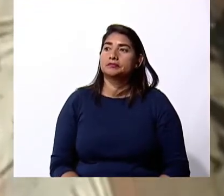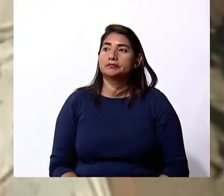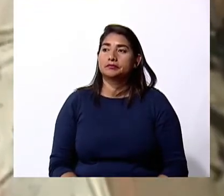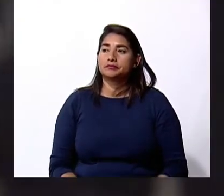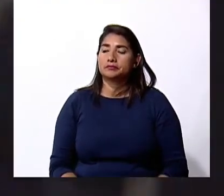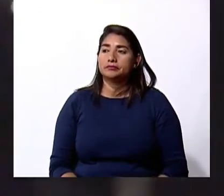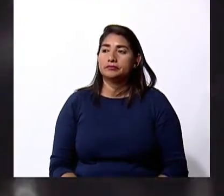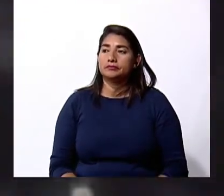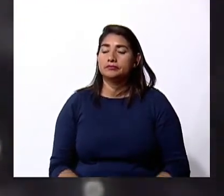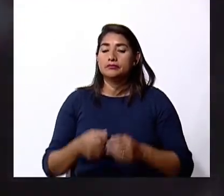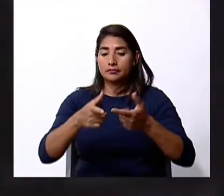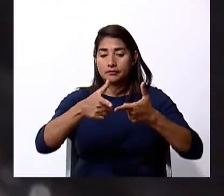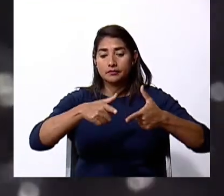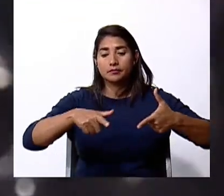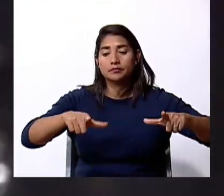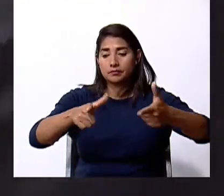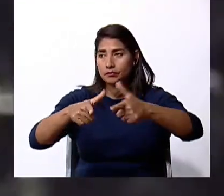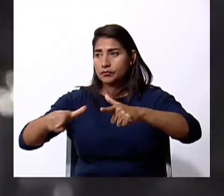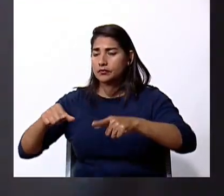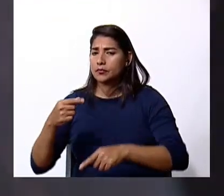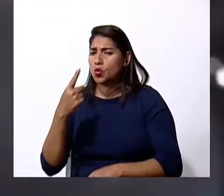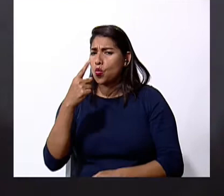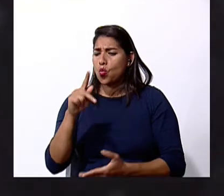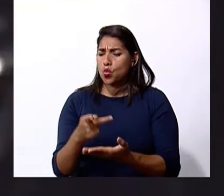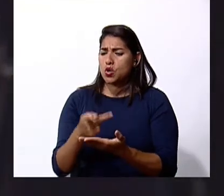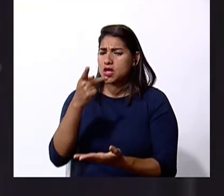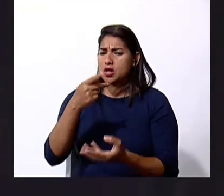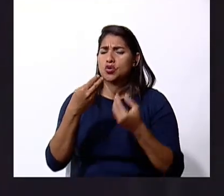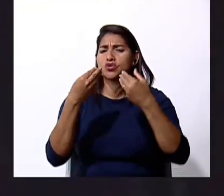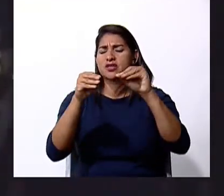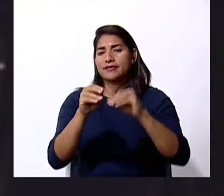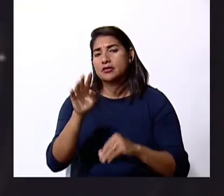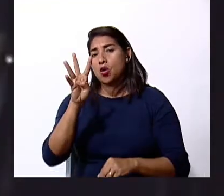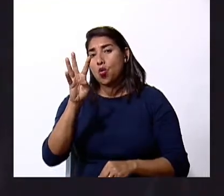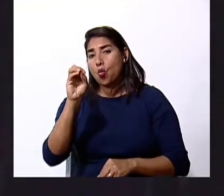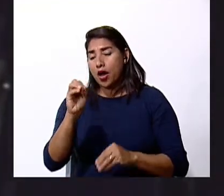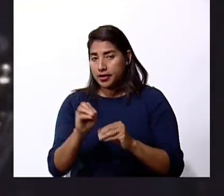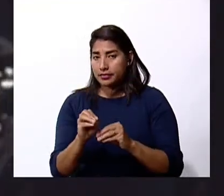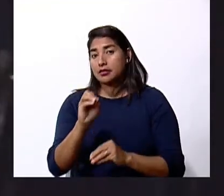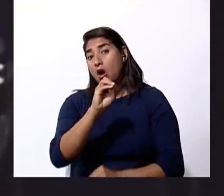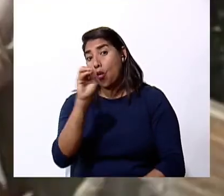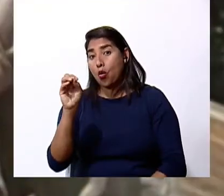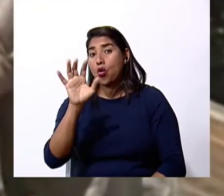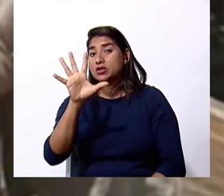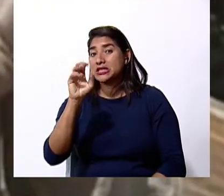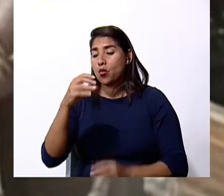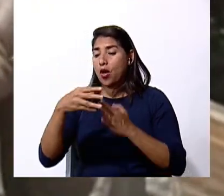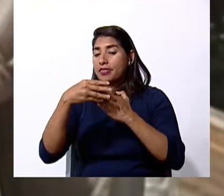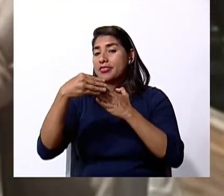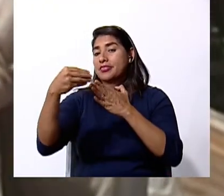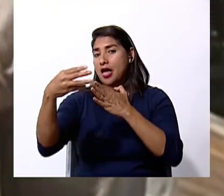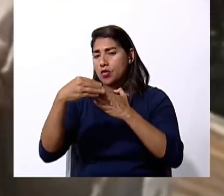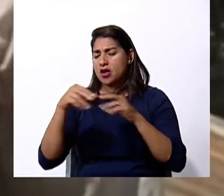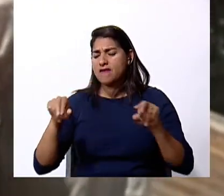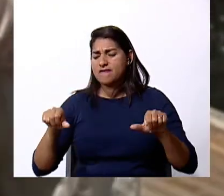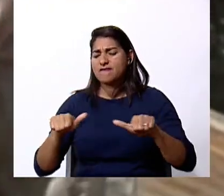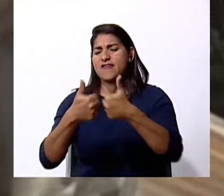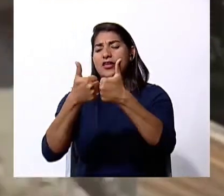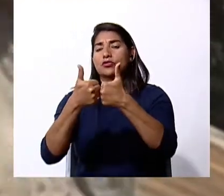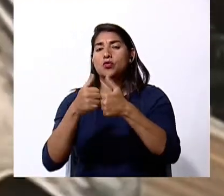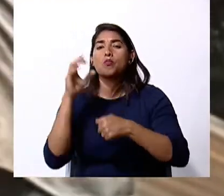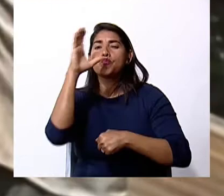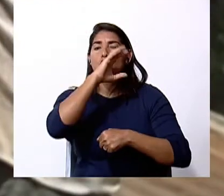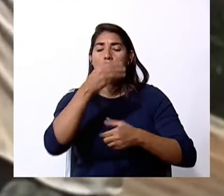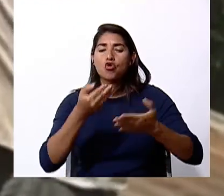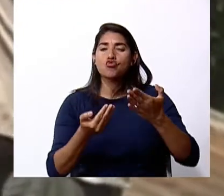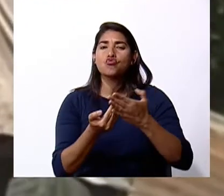A nivel local, el kilo de añil o índigo se vende entre los 40 y 50 dólares, pero el reto es encontrar nuevos mercados